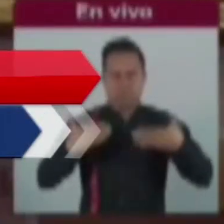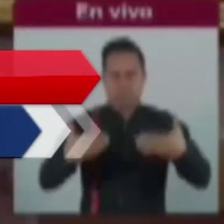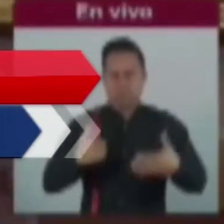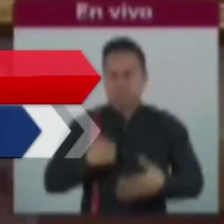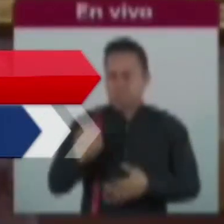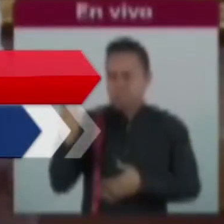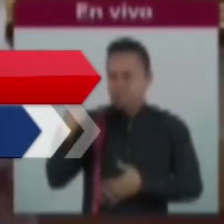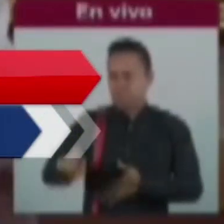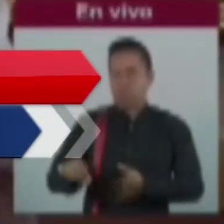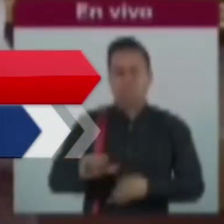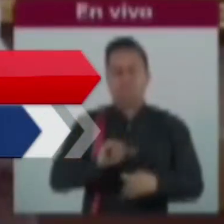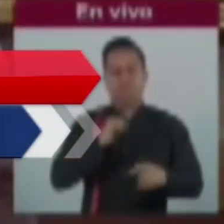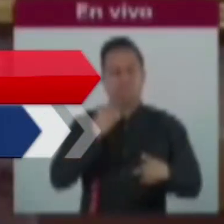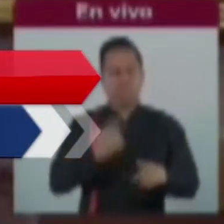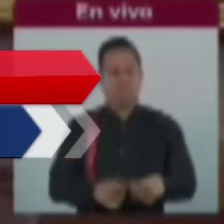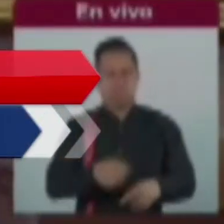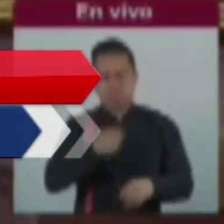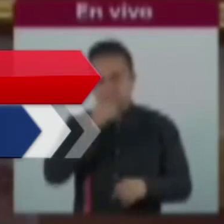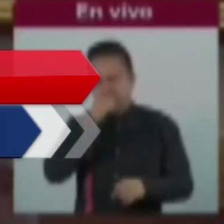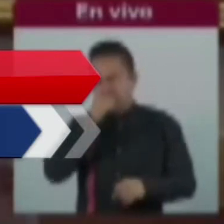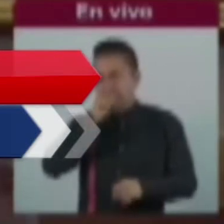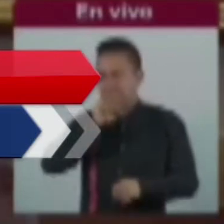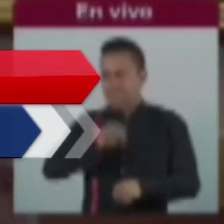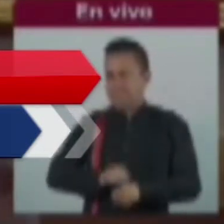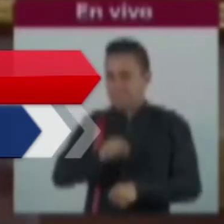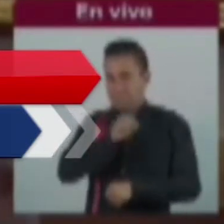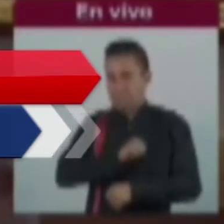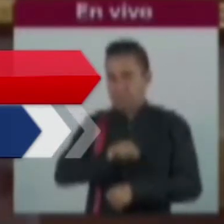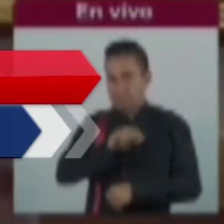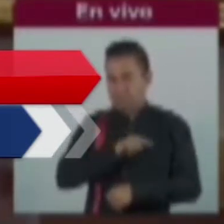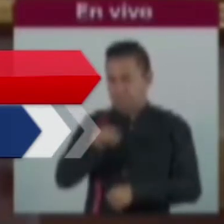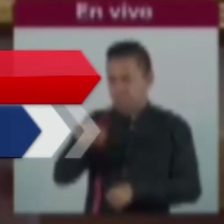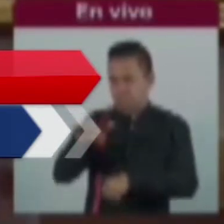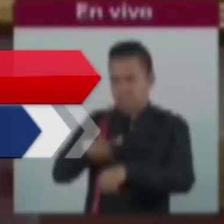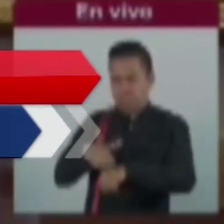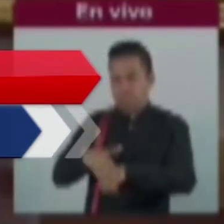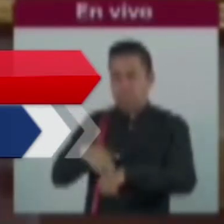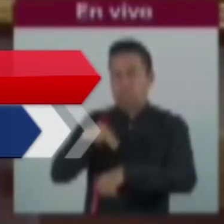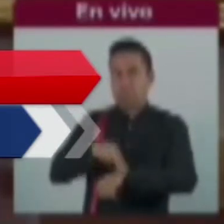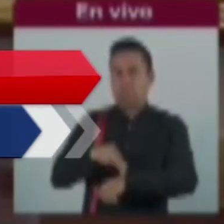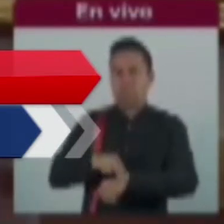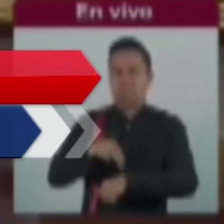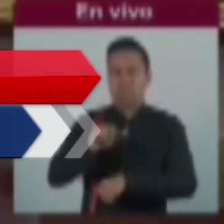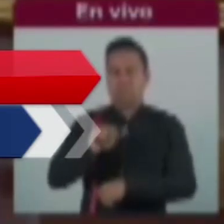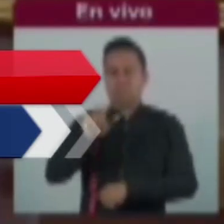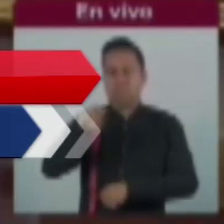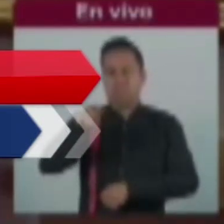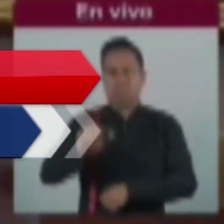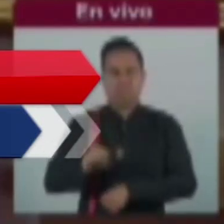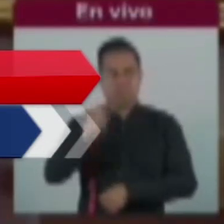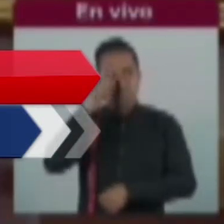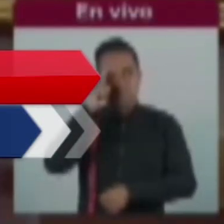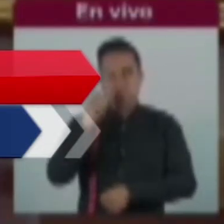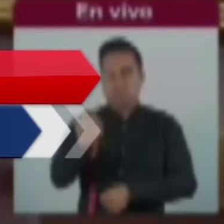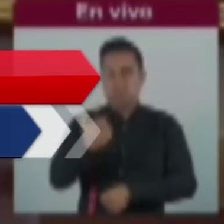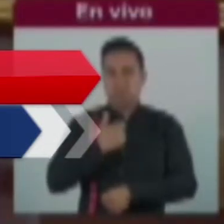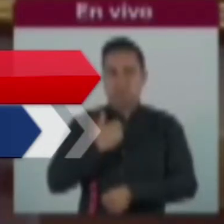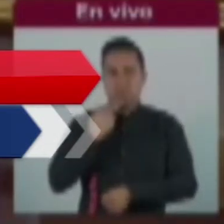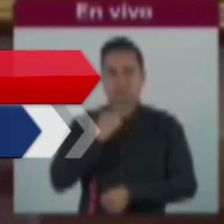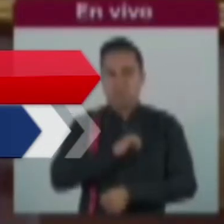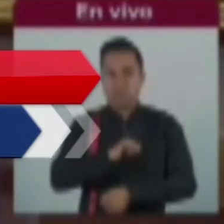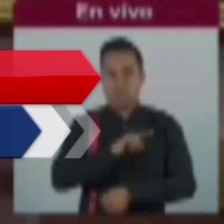El gobernador de Oaxaca, Salomón Jara, anunció el día de hoy en su conferencia matutina que todos los servicios de salud en el